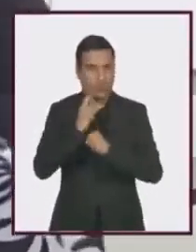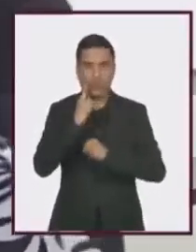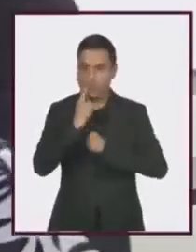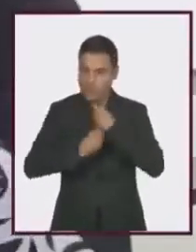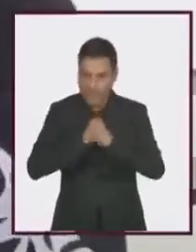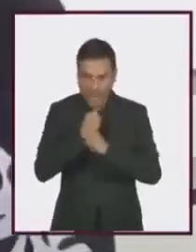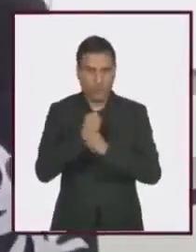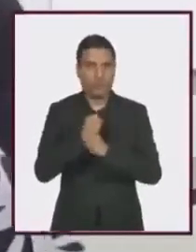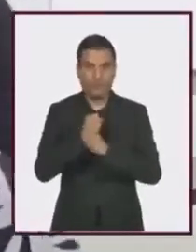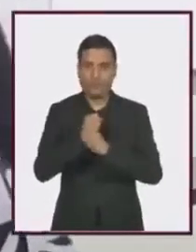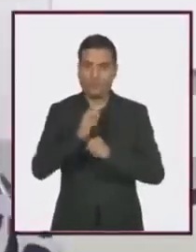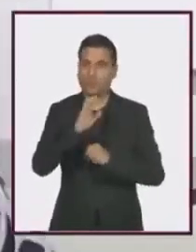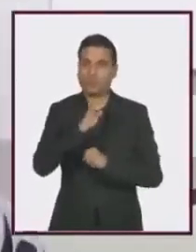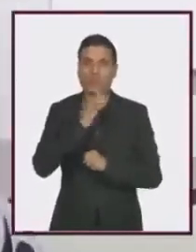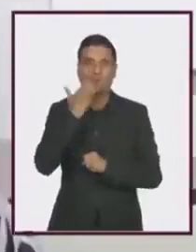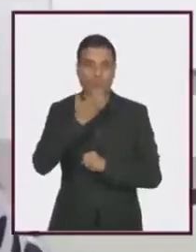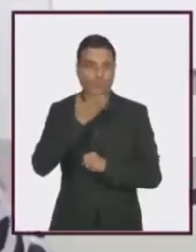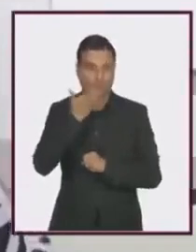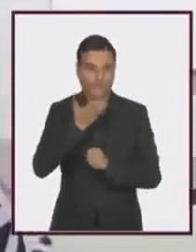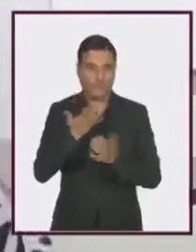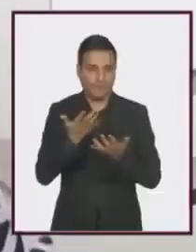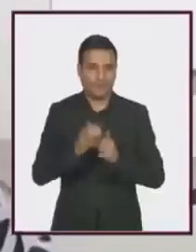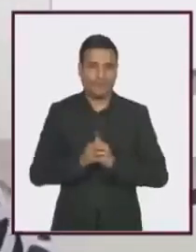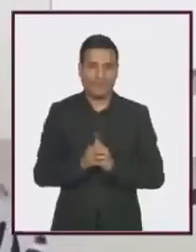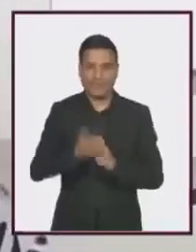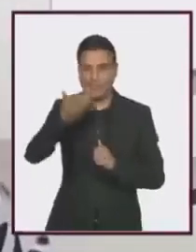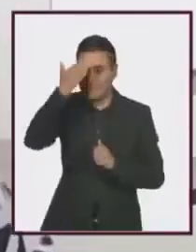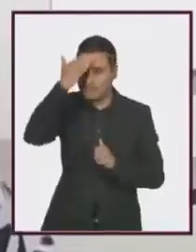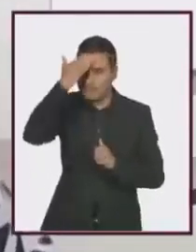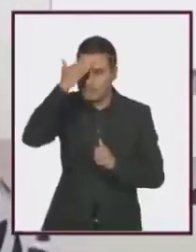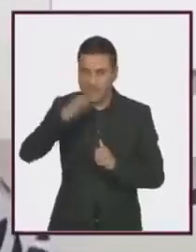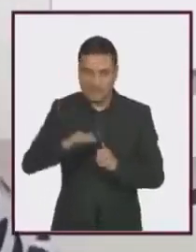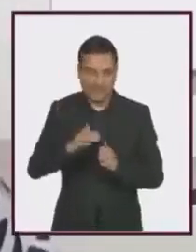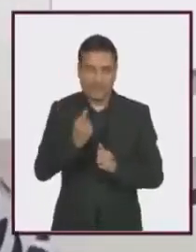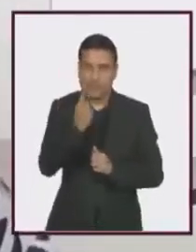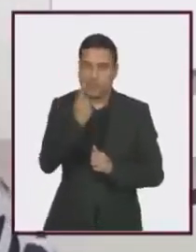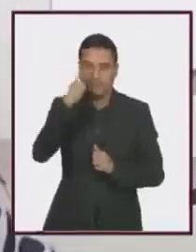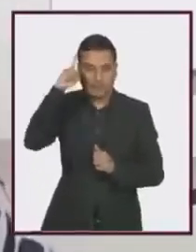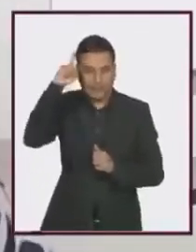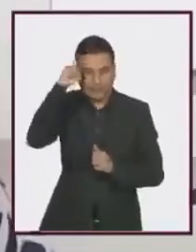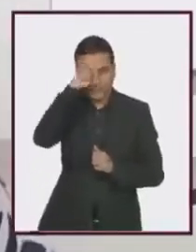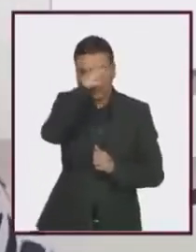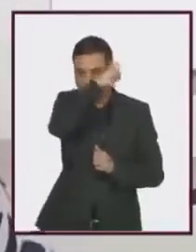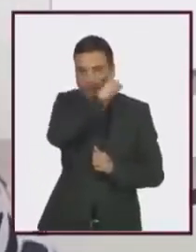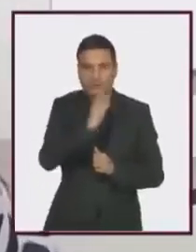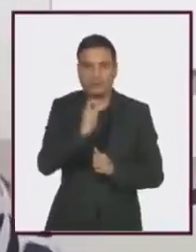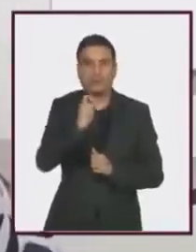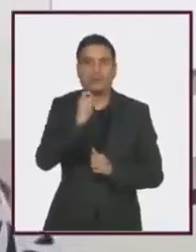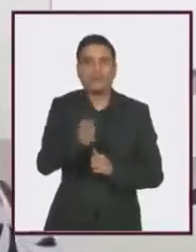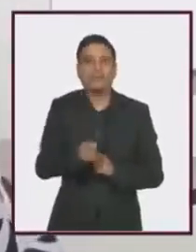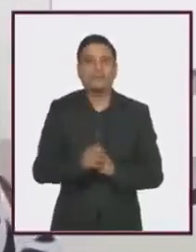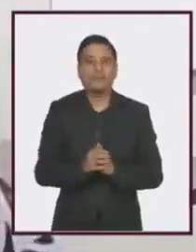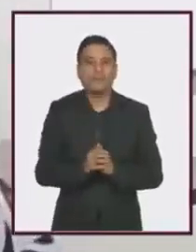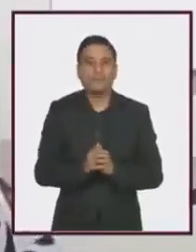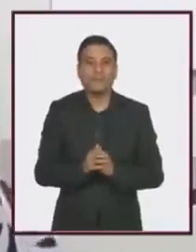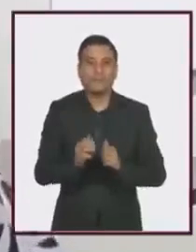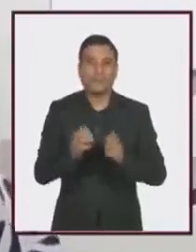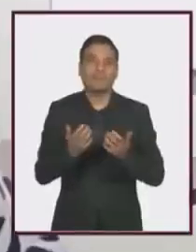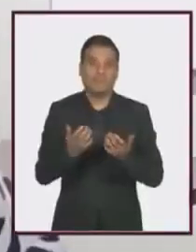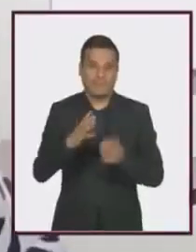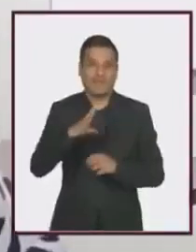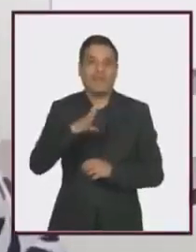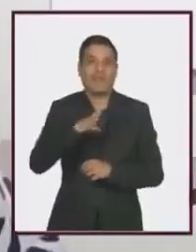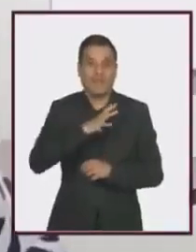año escolar. Yo sé que la dificultad mayor la tenemos en los grupos